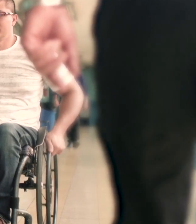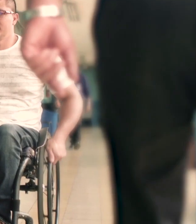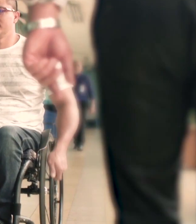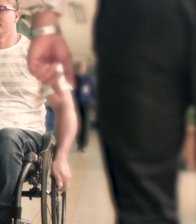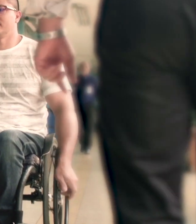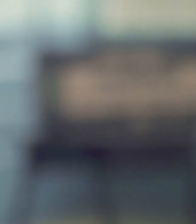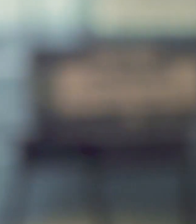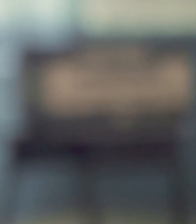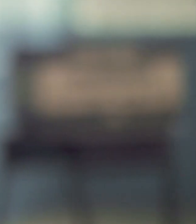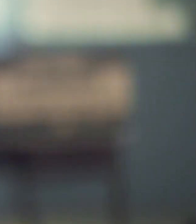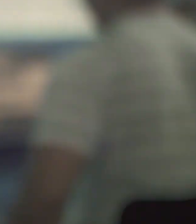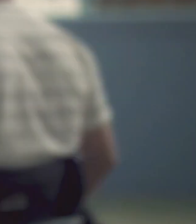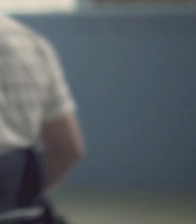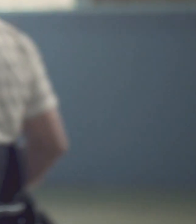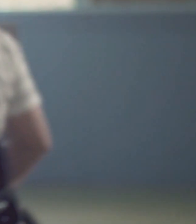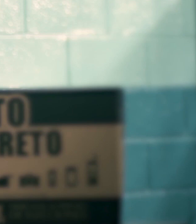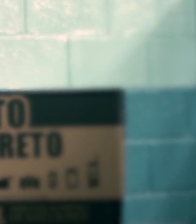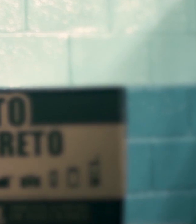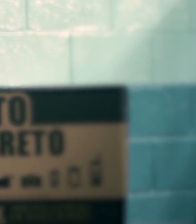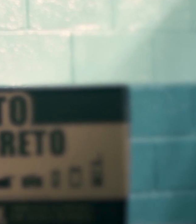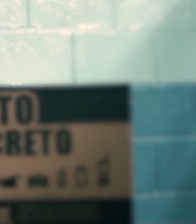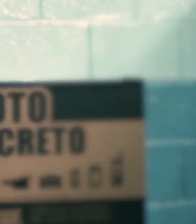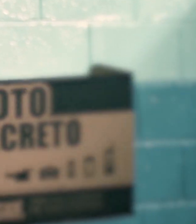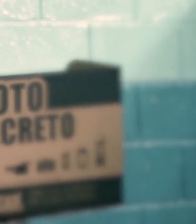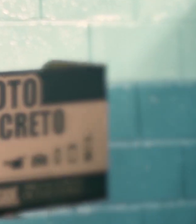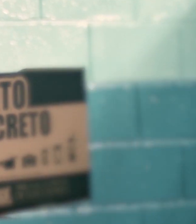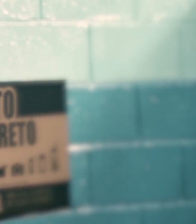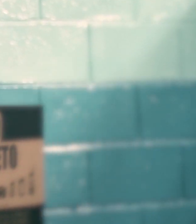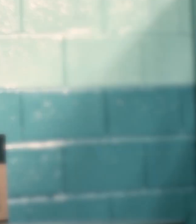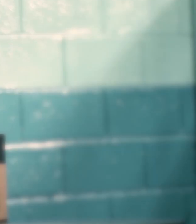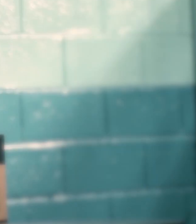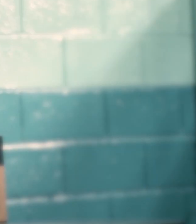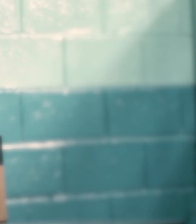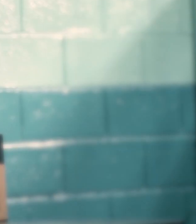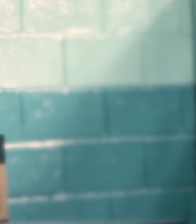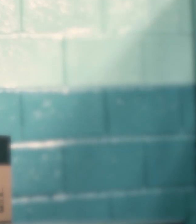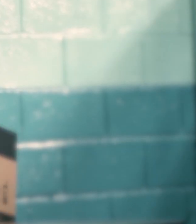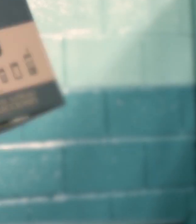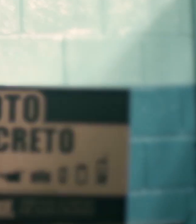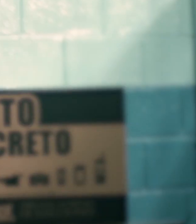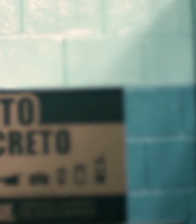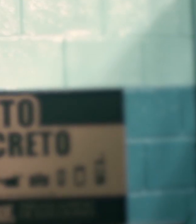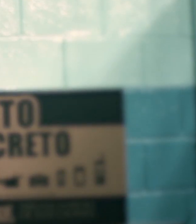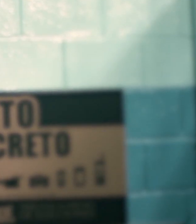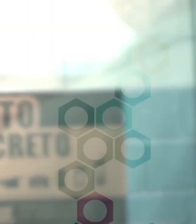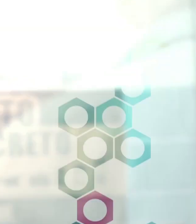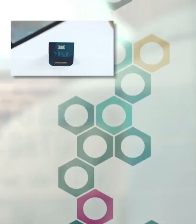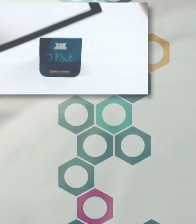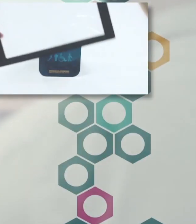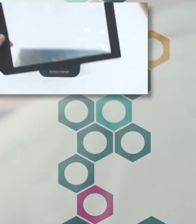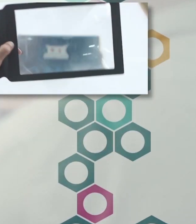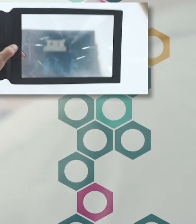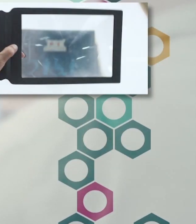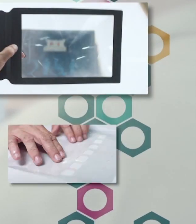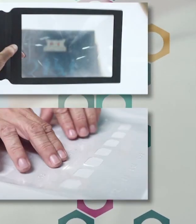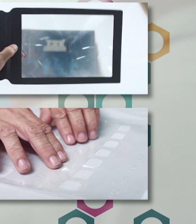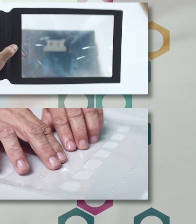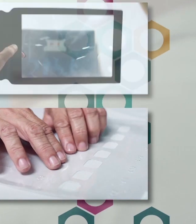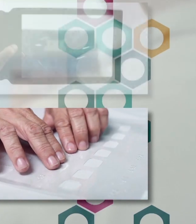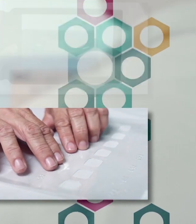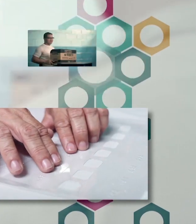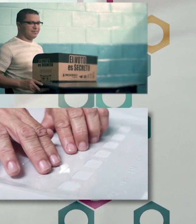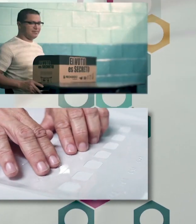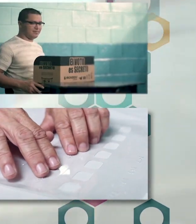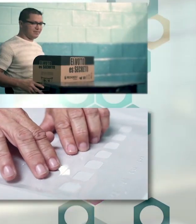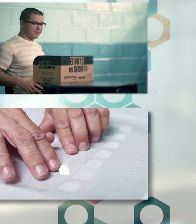muy importante, ¿verdad?, de las personas que tienen que movilizarse por medio de una silla de ruedas. Entonces, la mampara se le coloca en la silla de ruedas y en ese